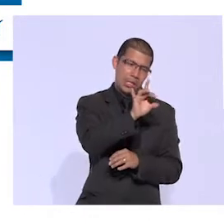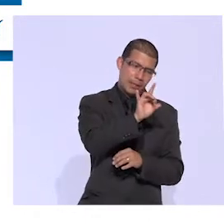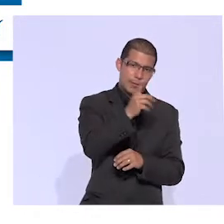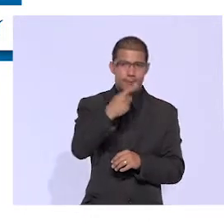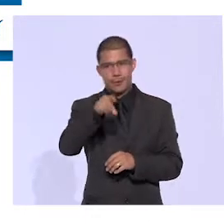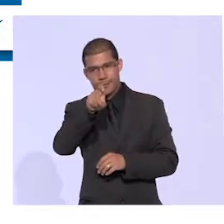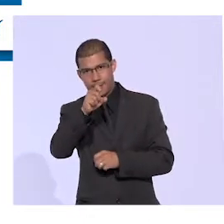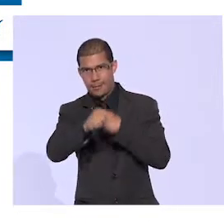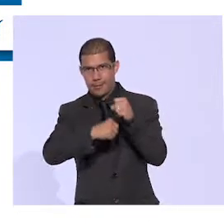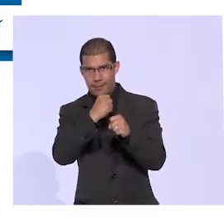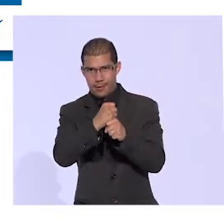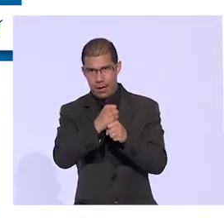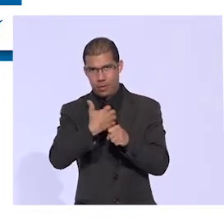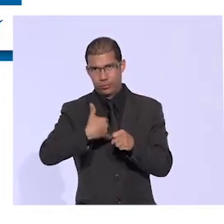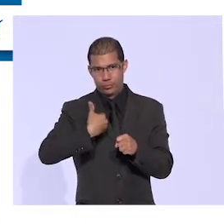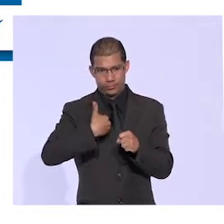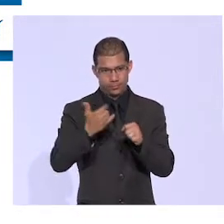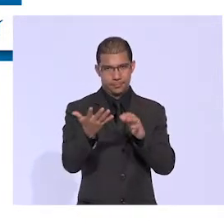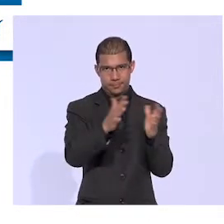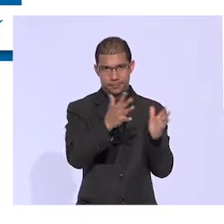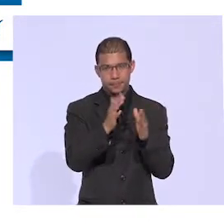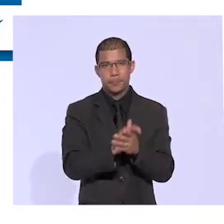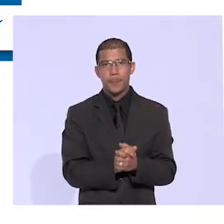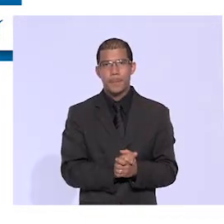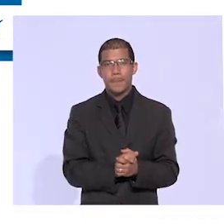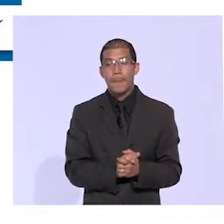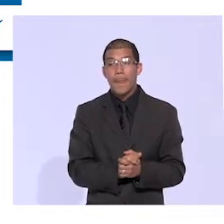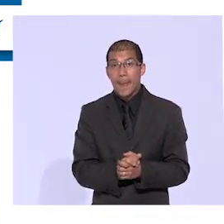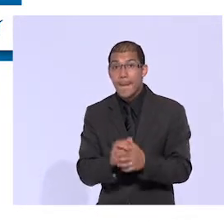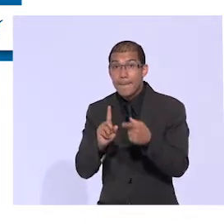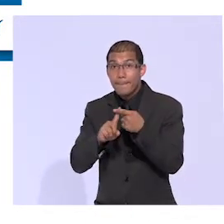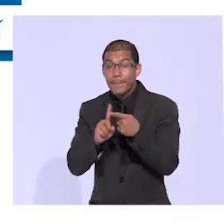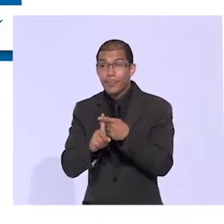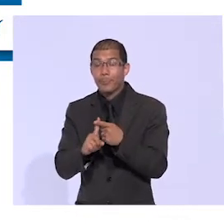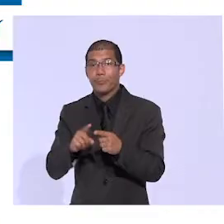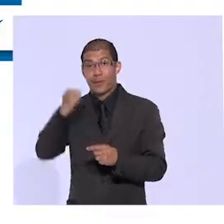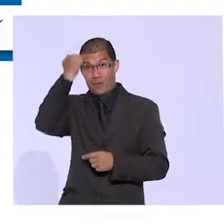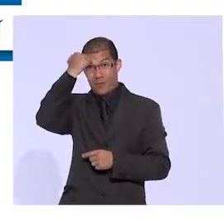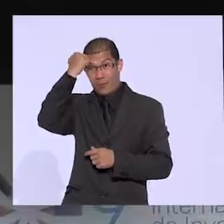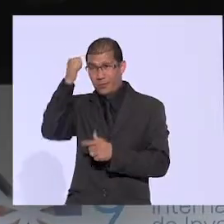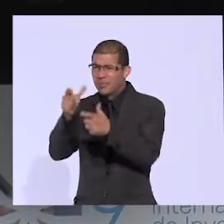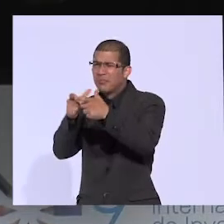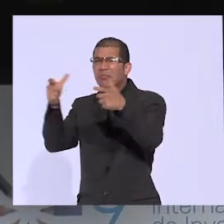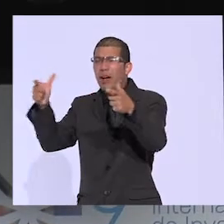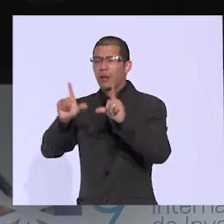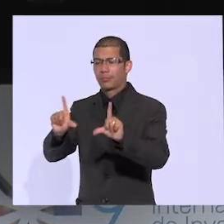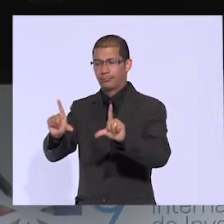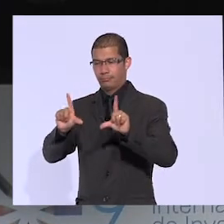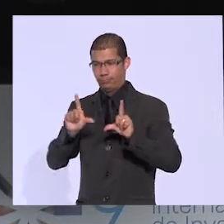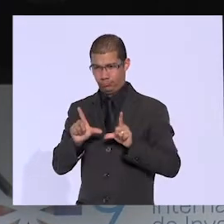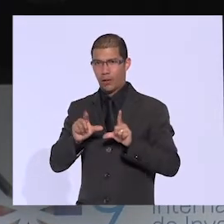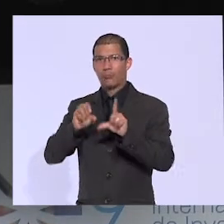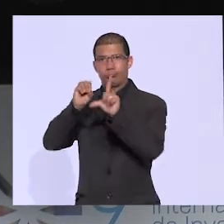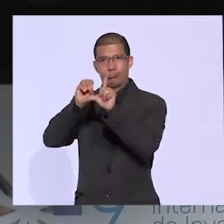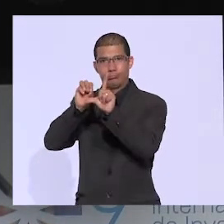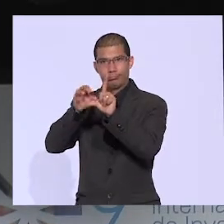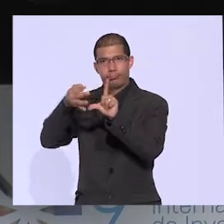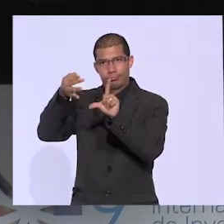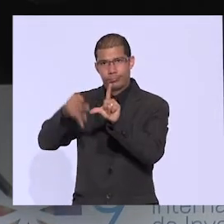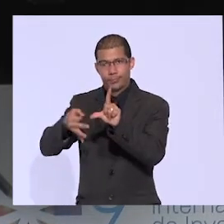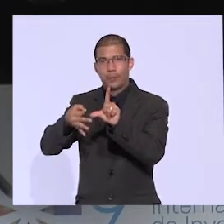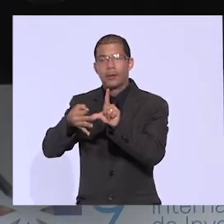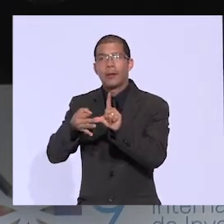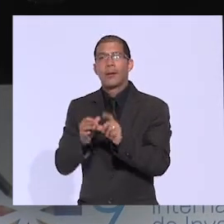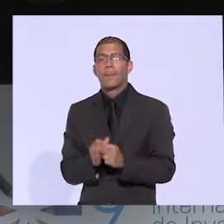años. Entonces, lo primero, la mayoría de los profesores iberoamericanos es graduado o licenciado. Y además aumenta en